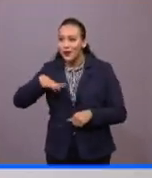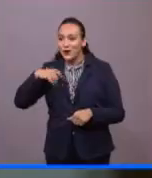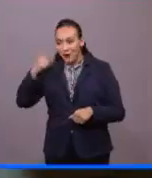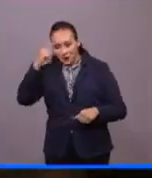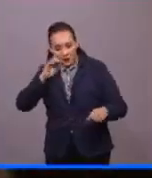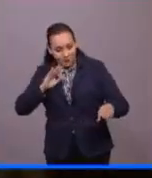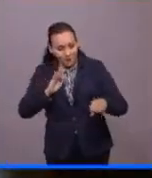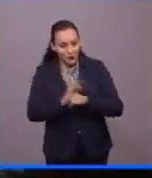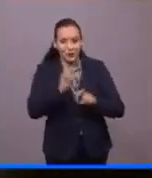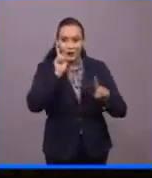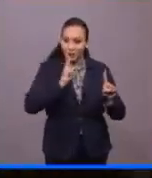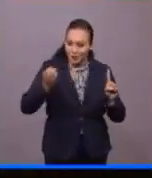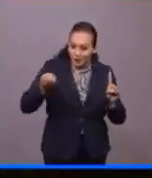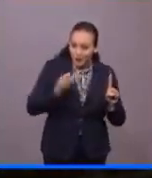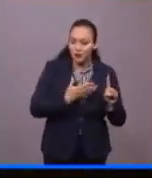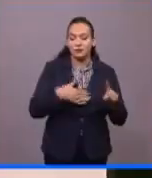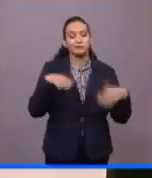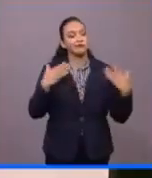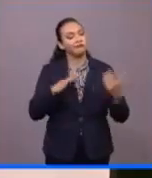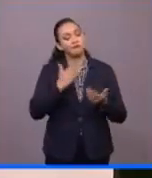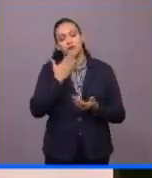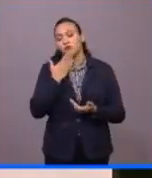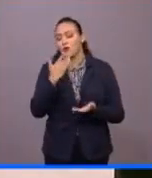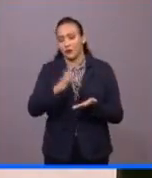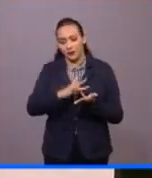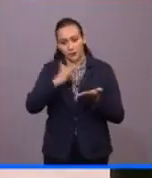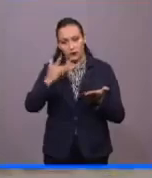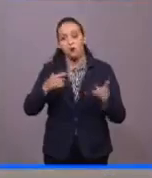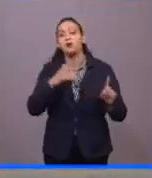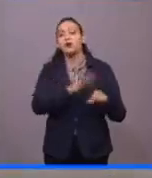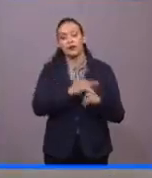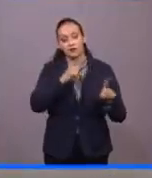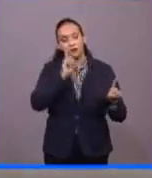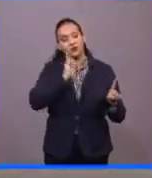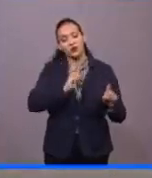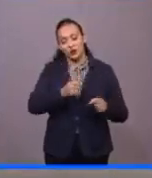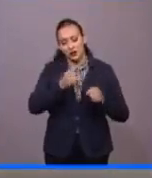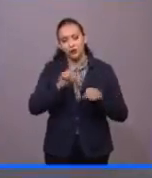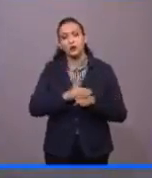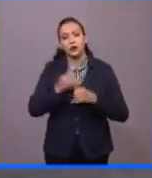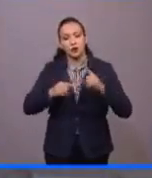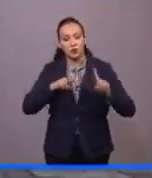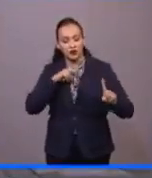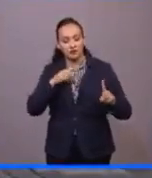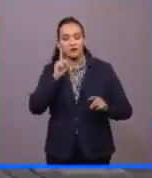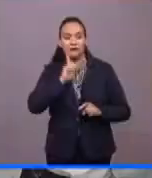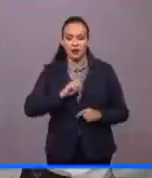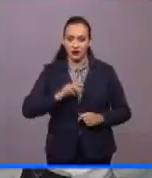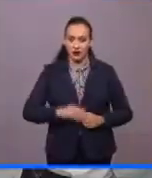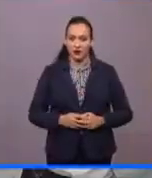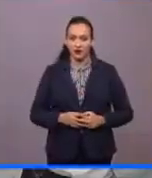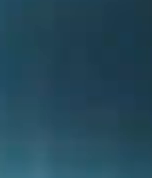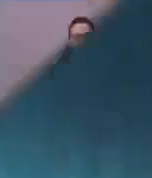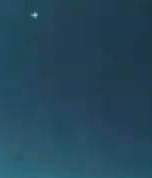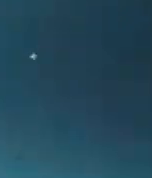esta decisión que favorece a una mujer víctima de violencia de género.